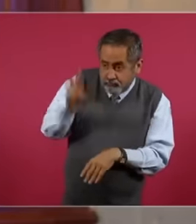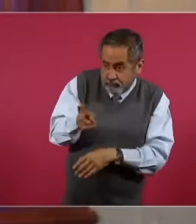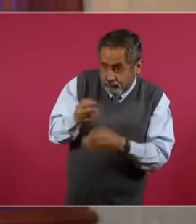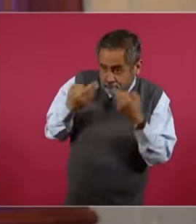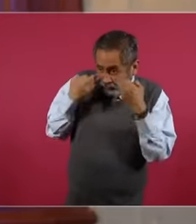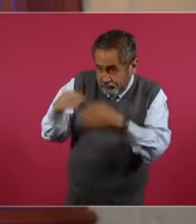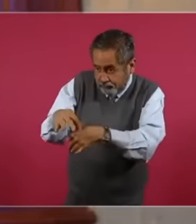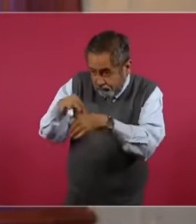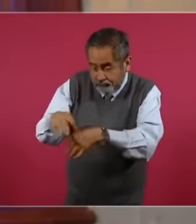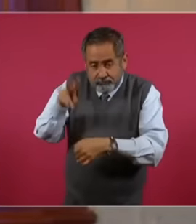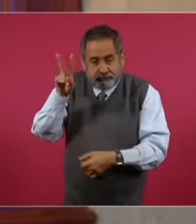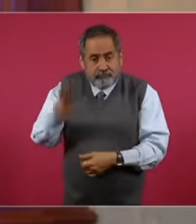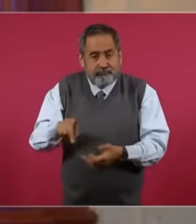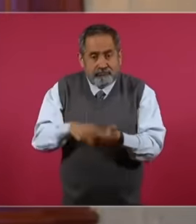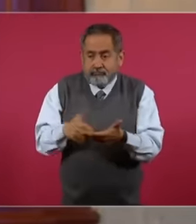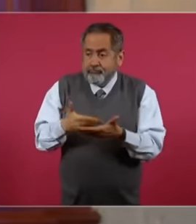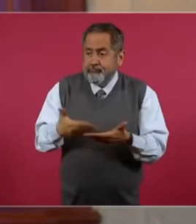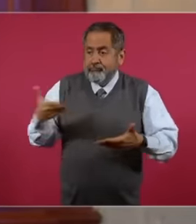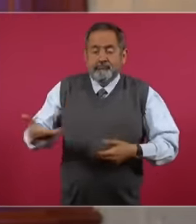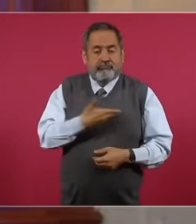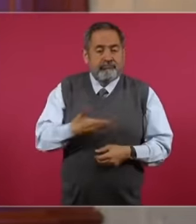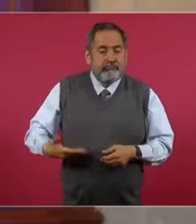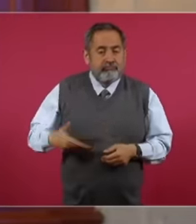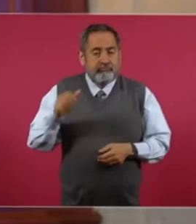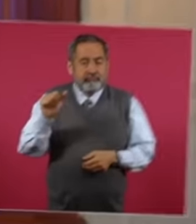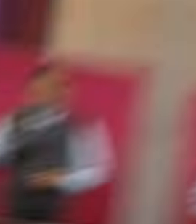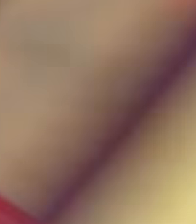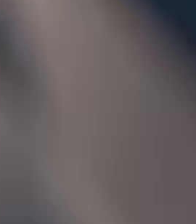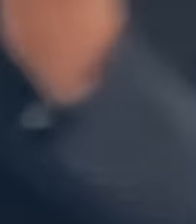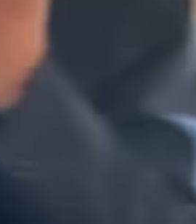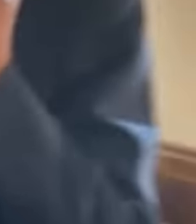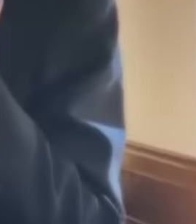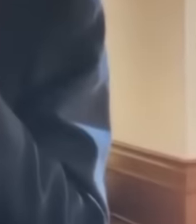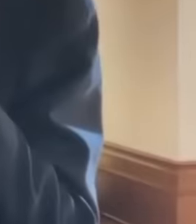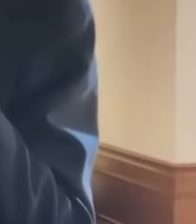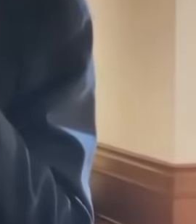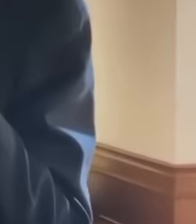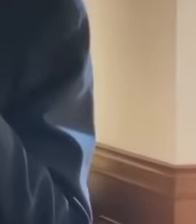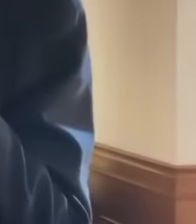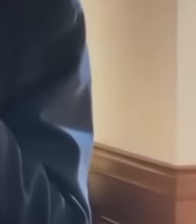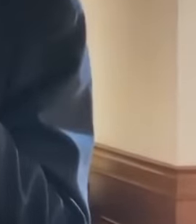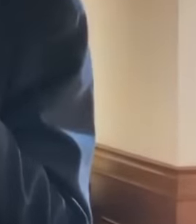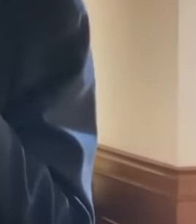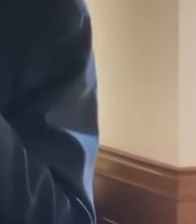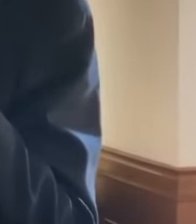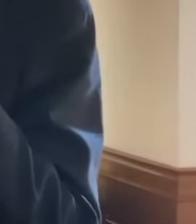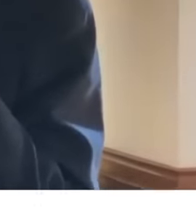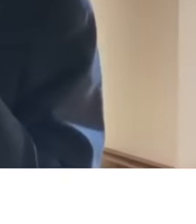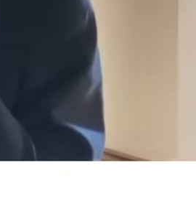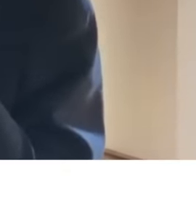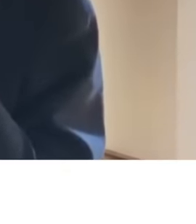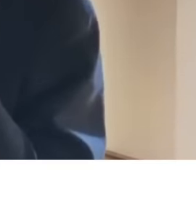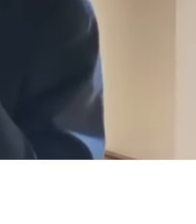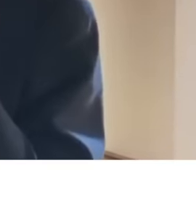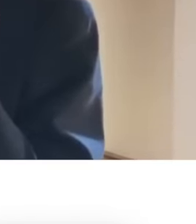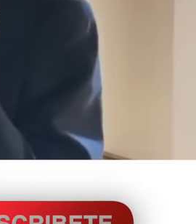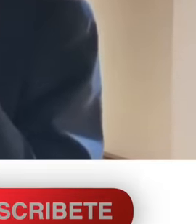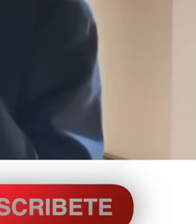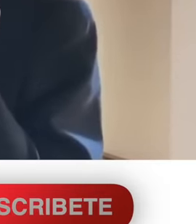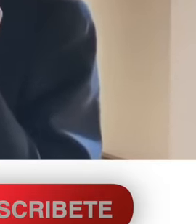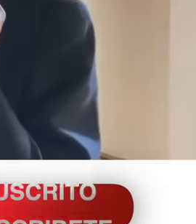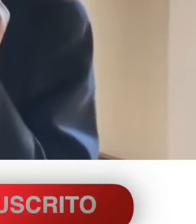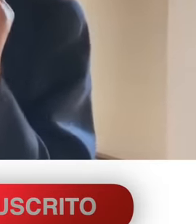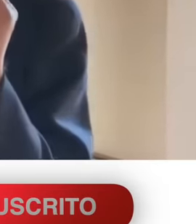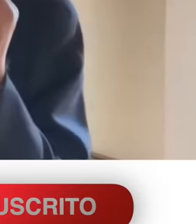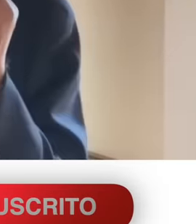su investigación periodística. Y fue ahí donde el presidente López Obrador aprovechó la ocasión para mandarle